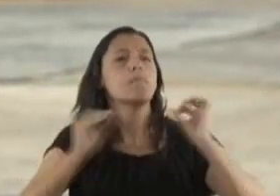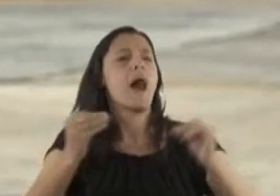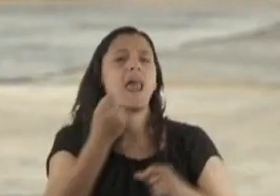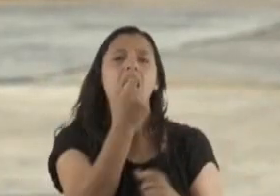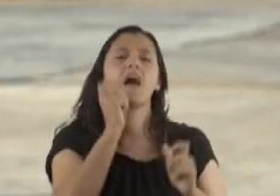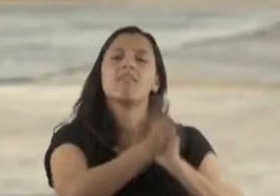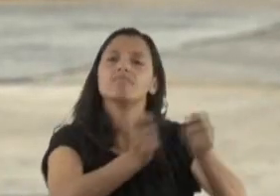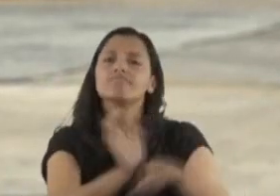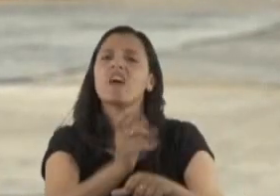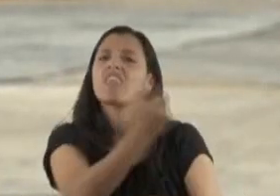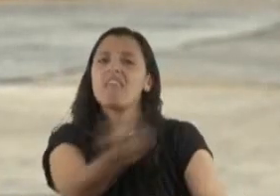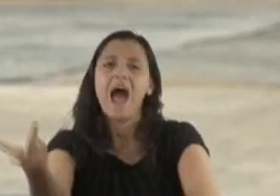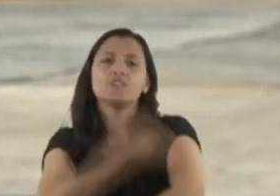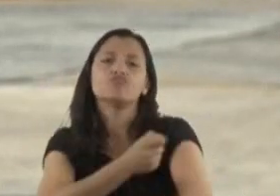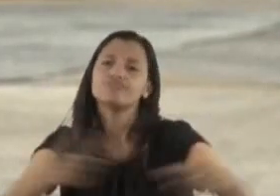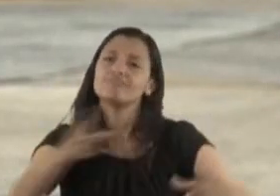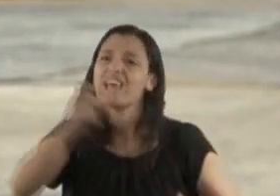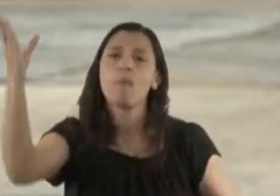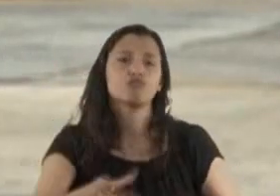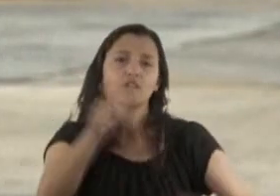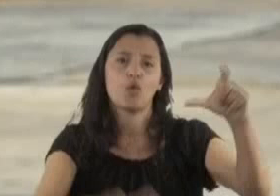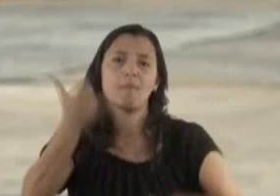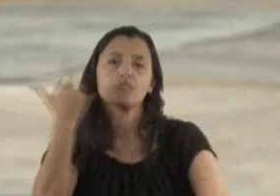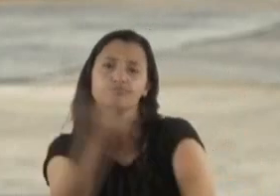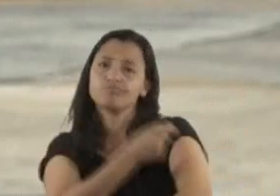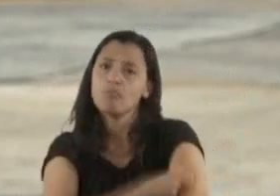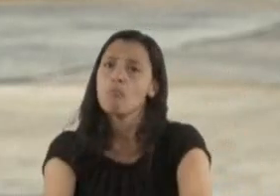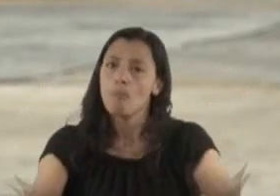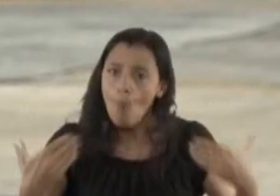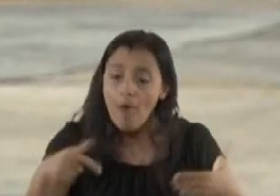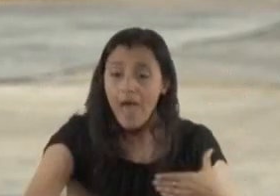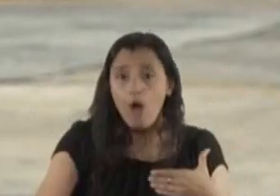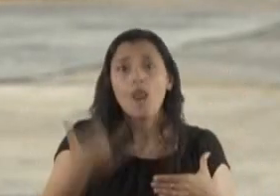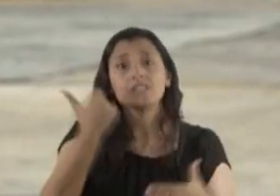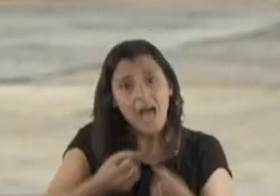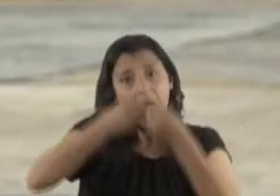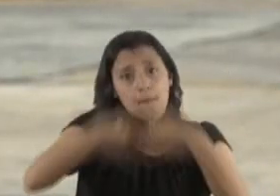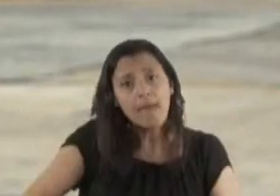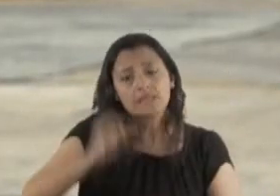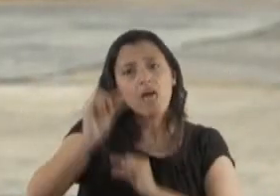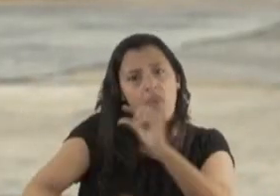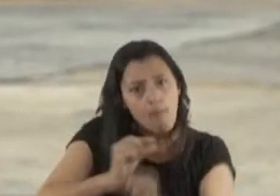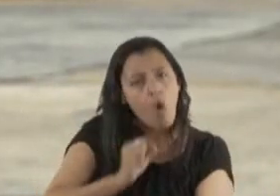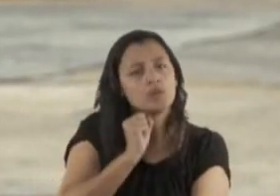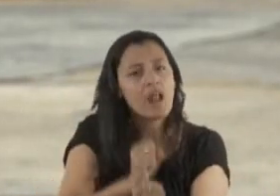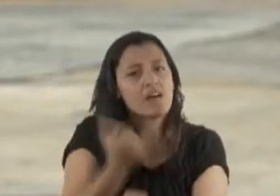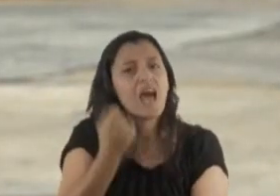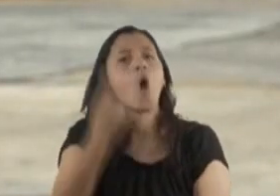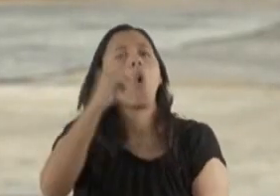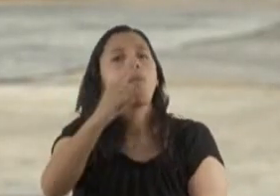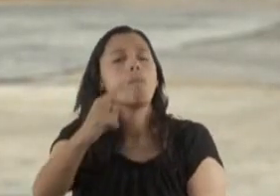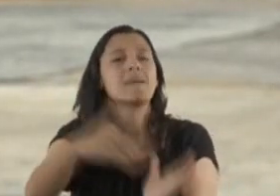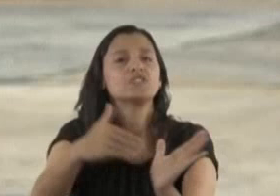al 100% de la población desde de hecho ya se empezó a trabajar ya dimos 1.100.000